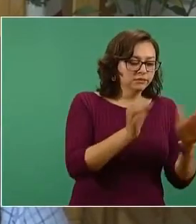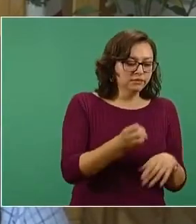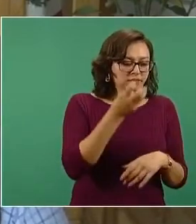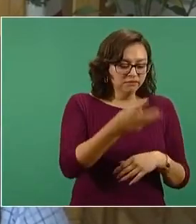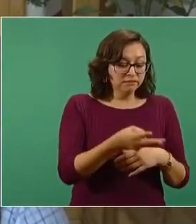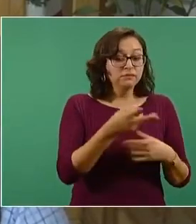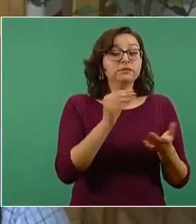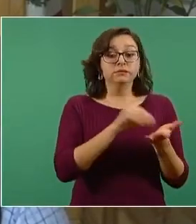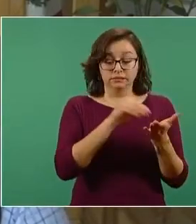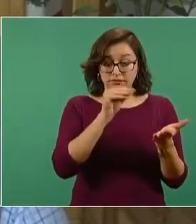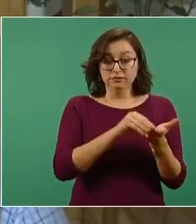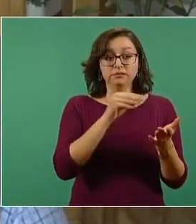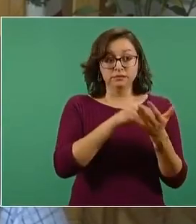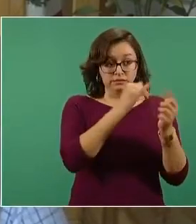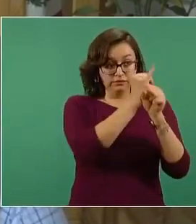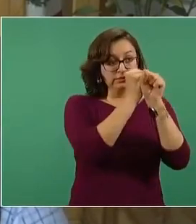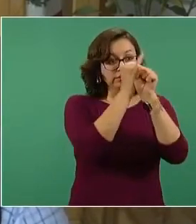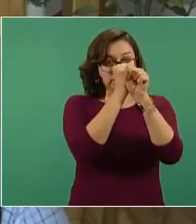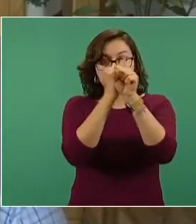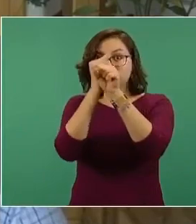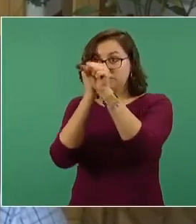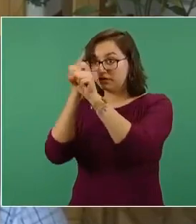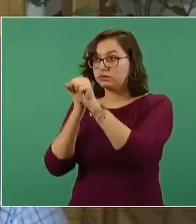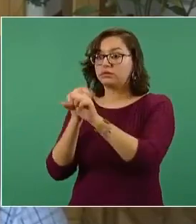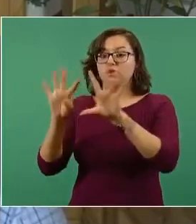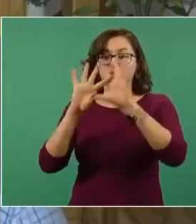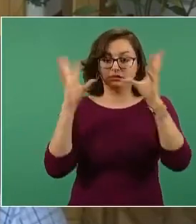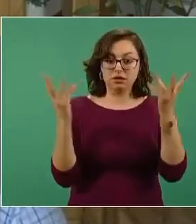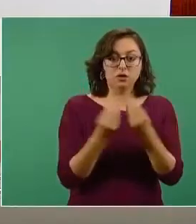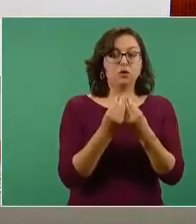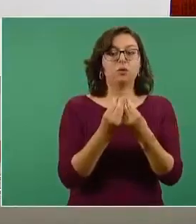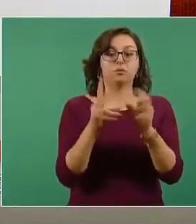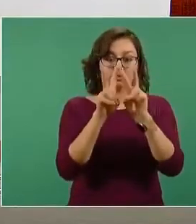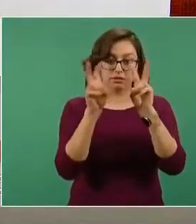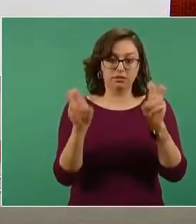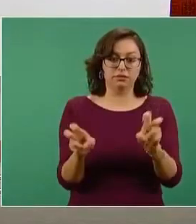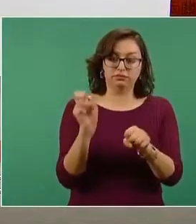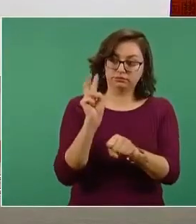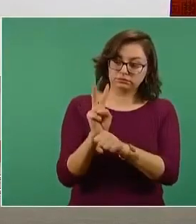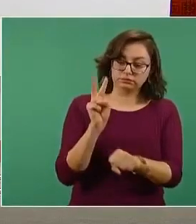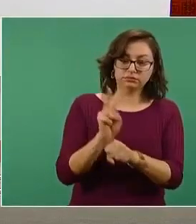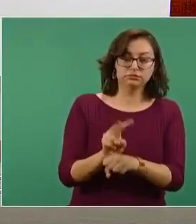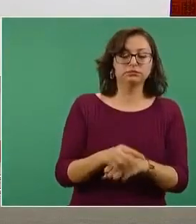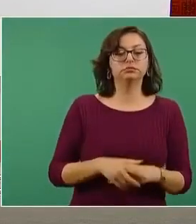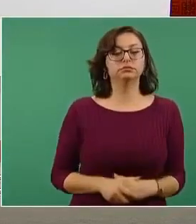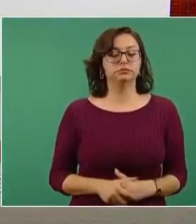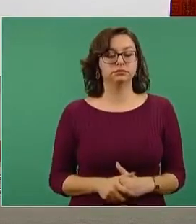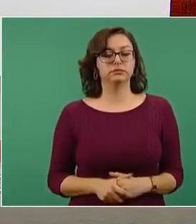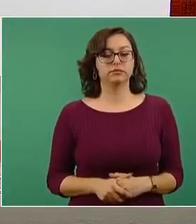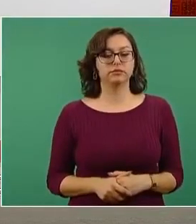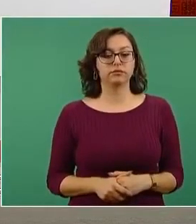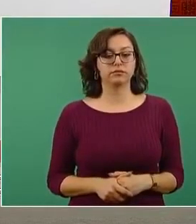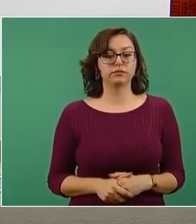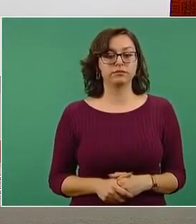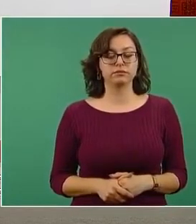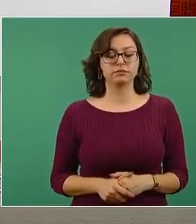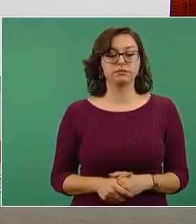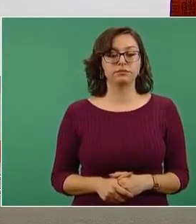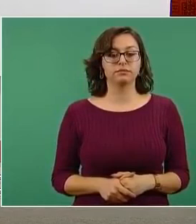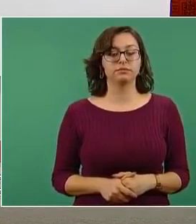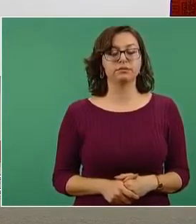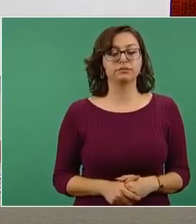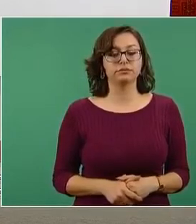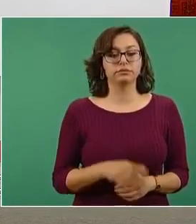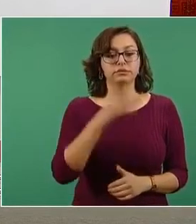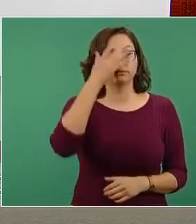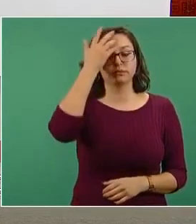todavía activos en muchos países y que integran también este tipo de seguimiento como tal. Lo que hemos visto reportado, por ejemplo,